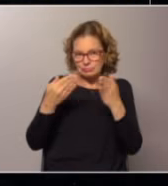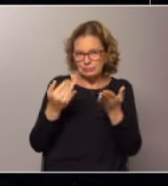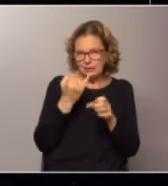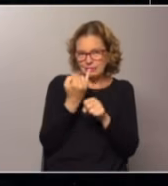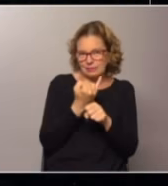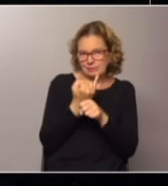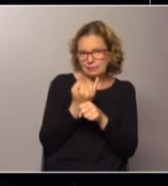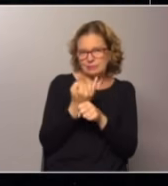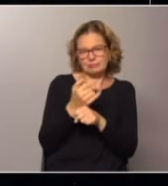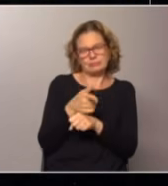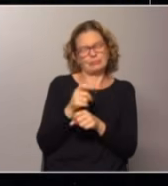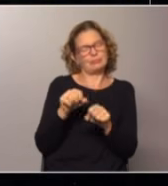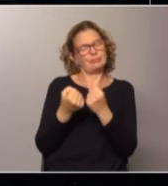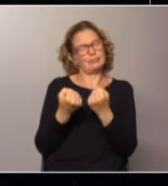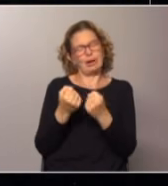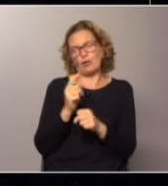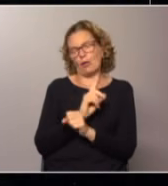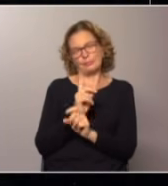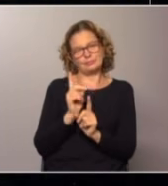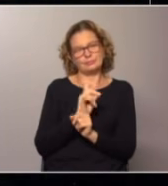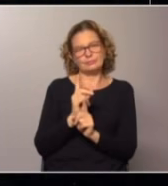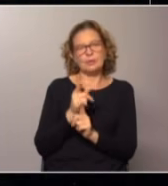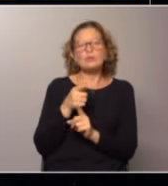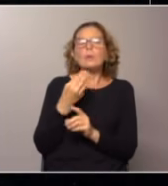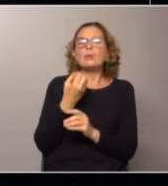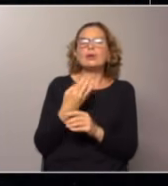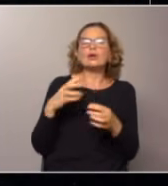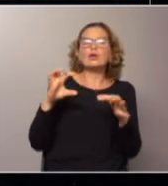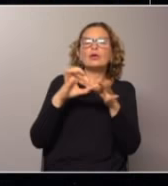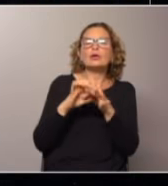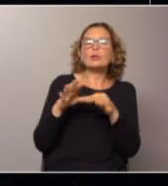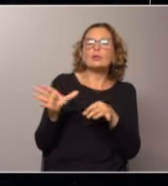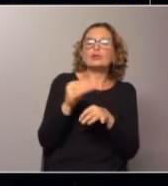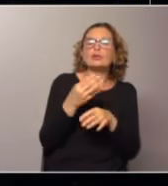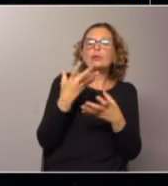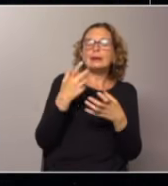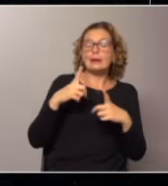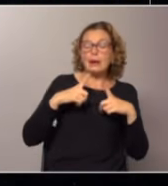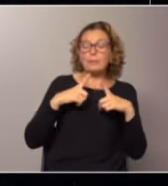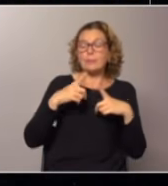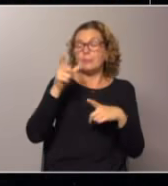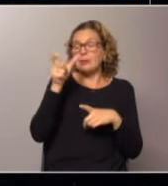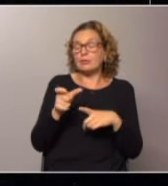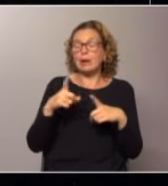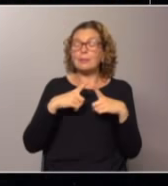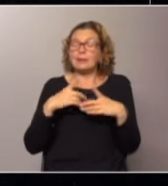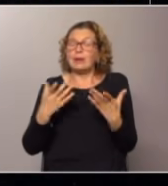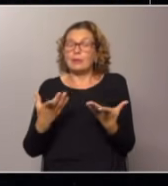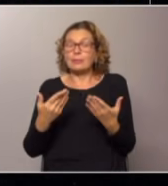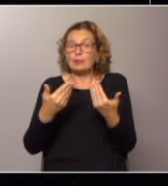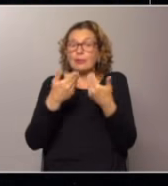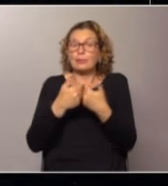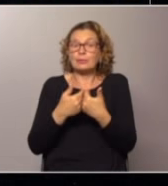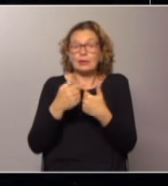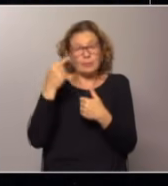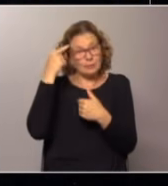liderazgo estados y nada no y acá viene yo porque lo conecto con la voluntad popular y con la que la gente esperaba para hacernos esa pregunta que